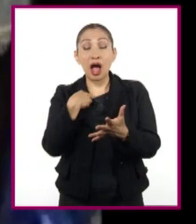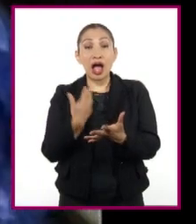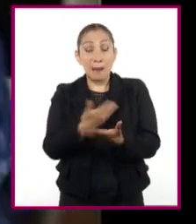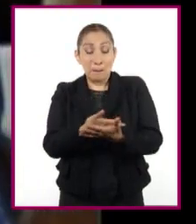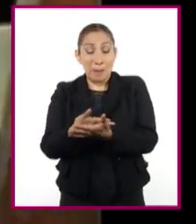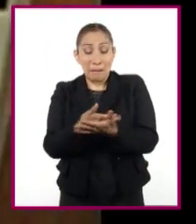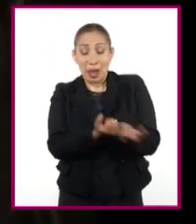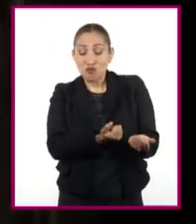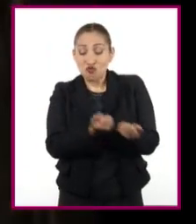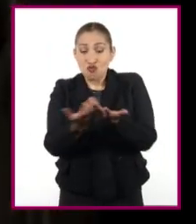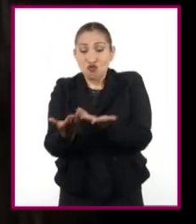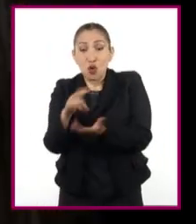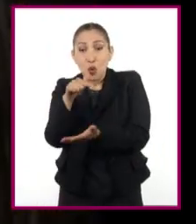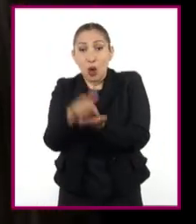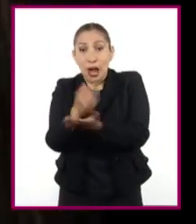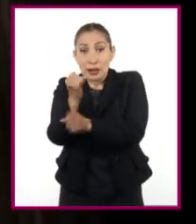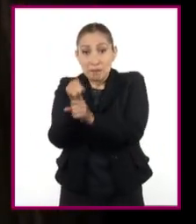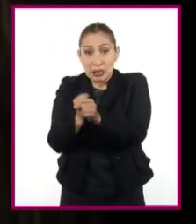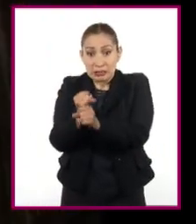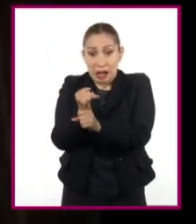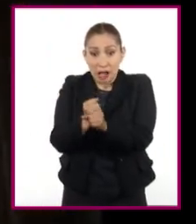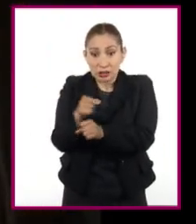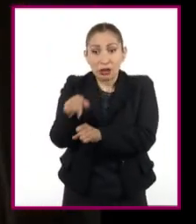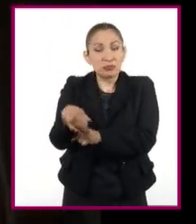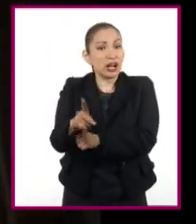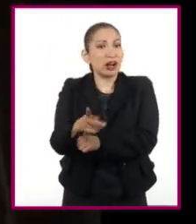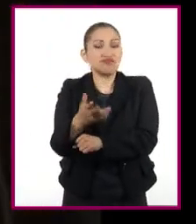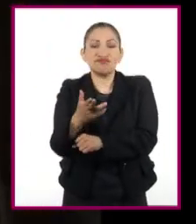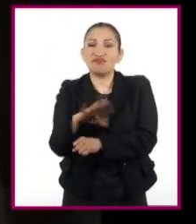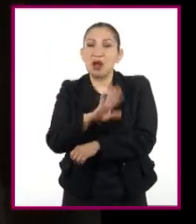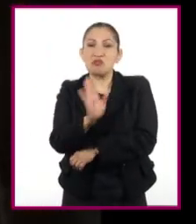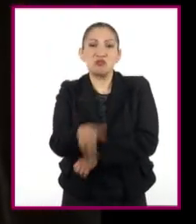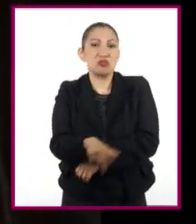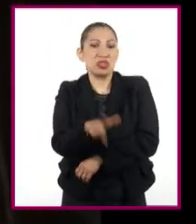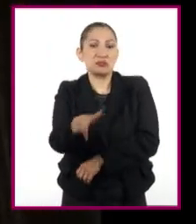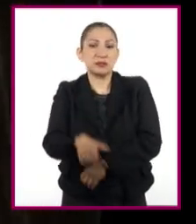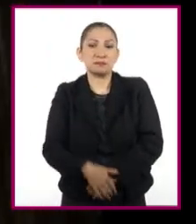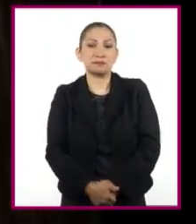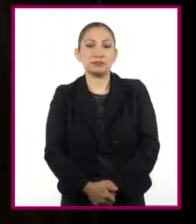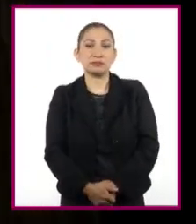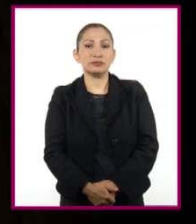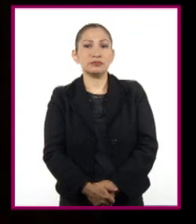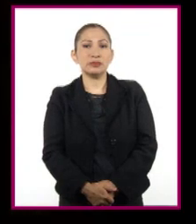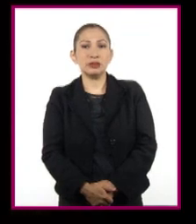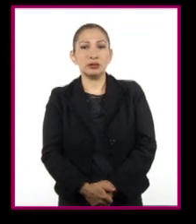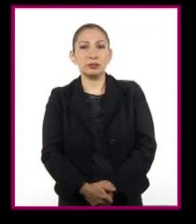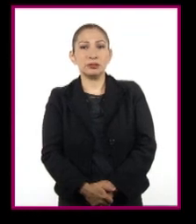vaquita fue llevada a un centro de investigación, pero tampoco logró sobrevivir.